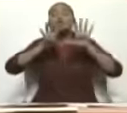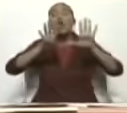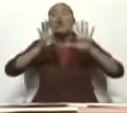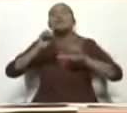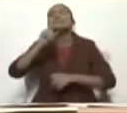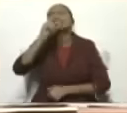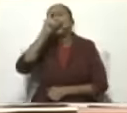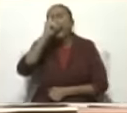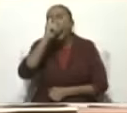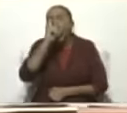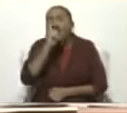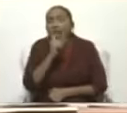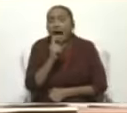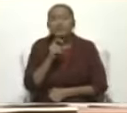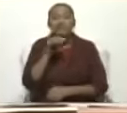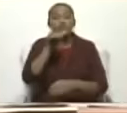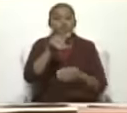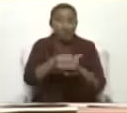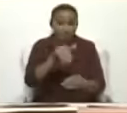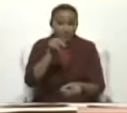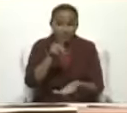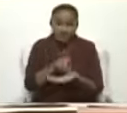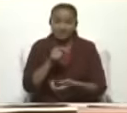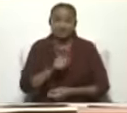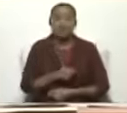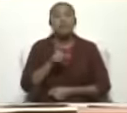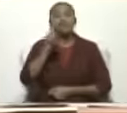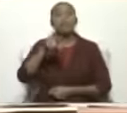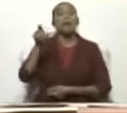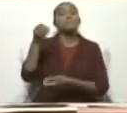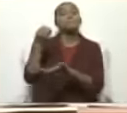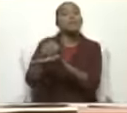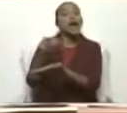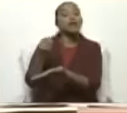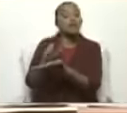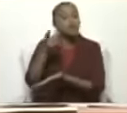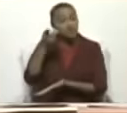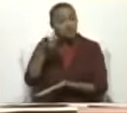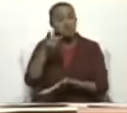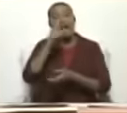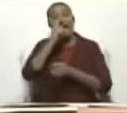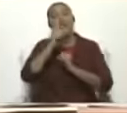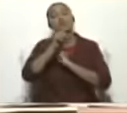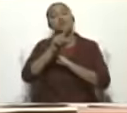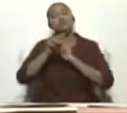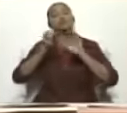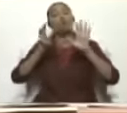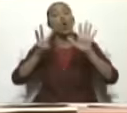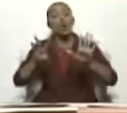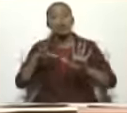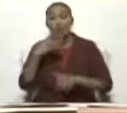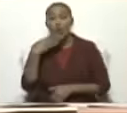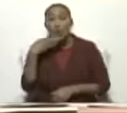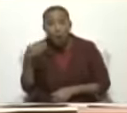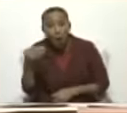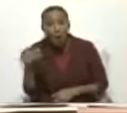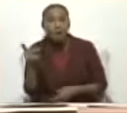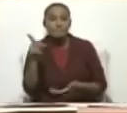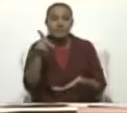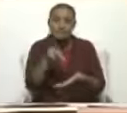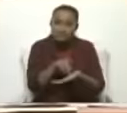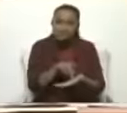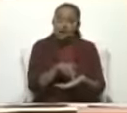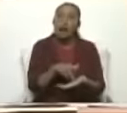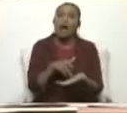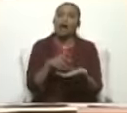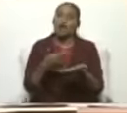un niño de 18 años. ¿Qué edad tiene? 18. Y yo, ah, qué bueno que estás aquí.